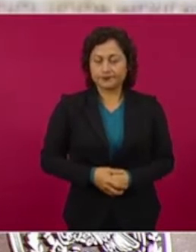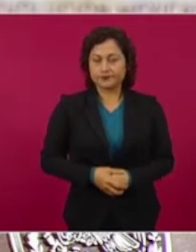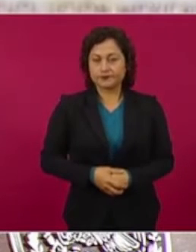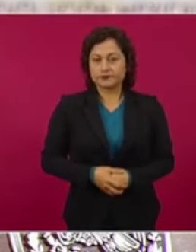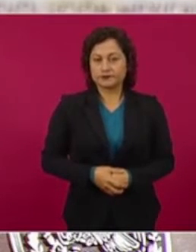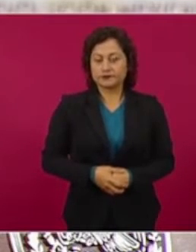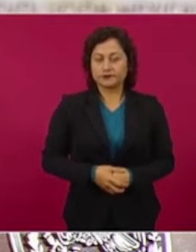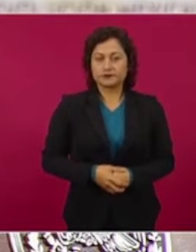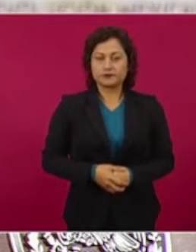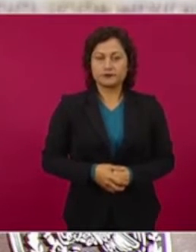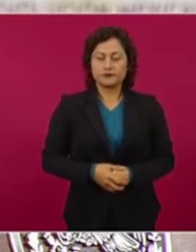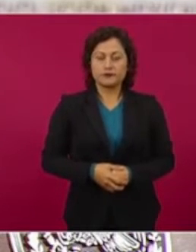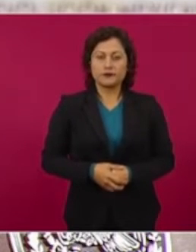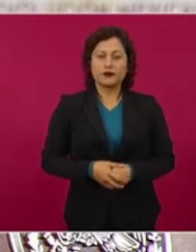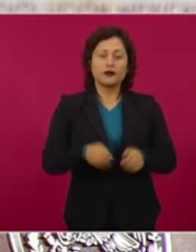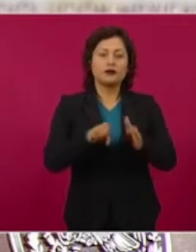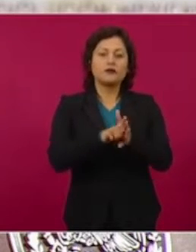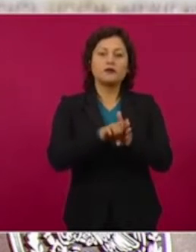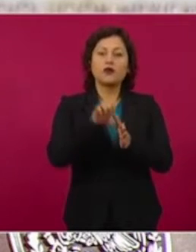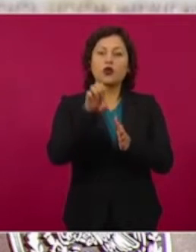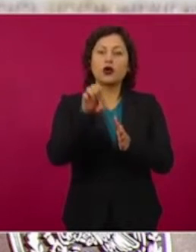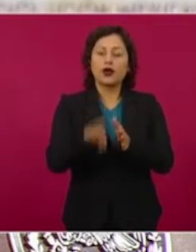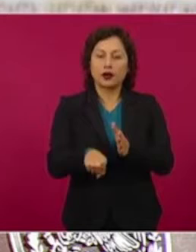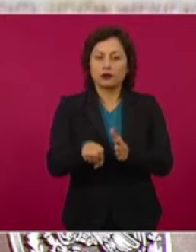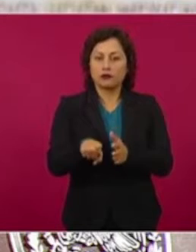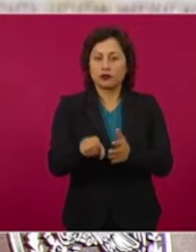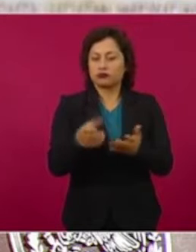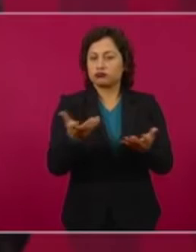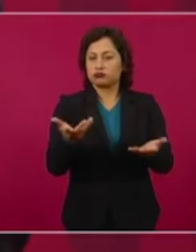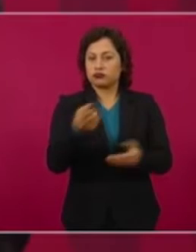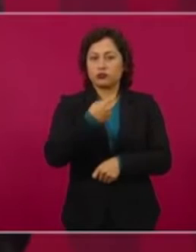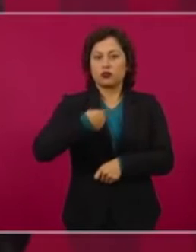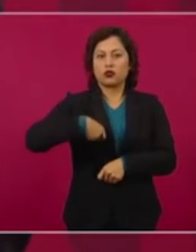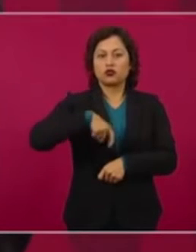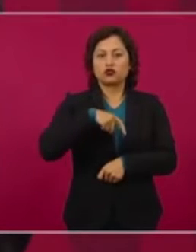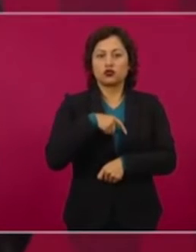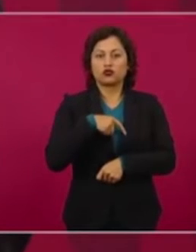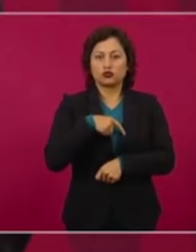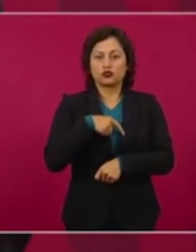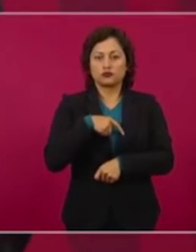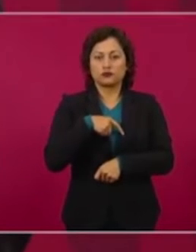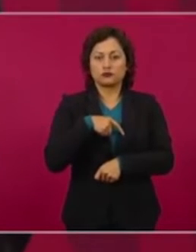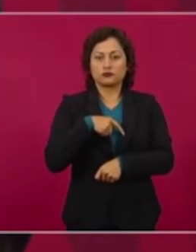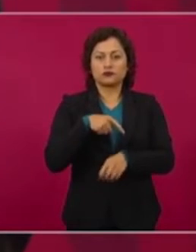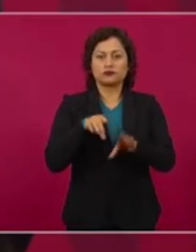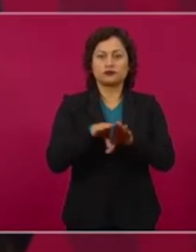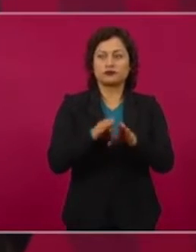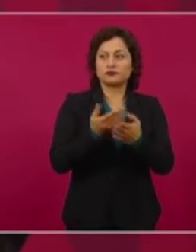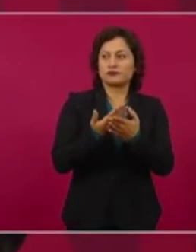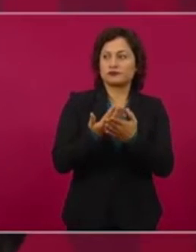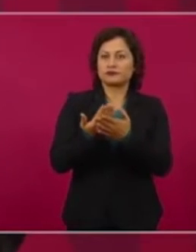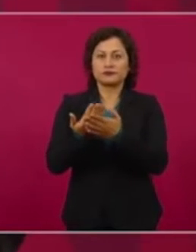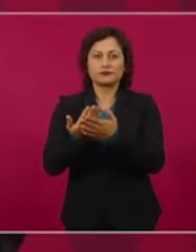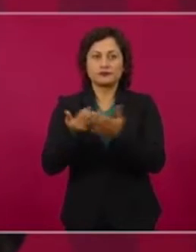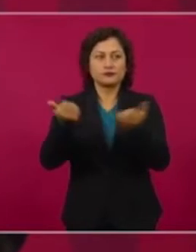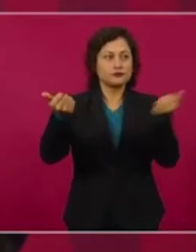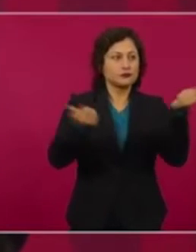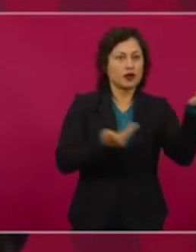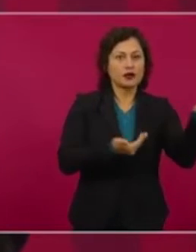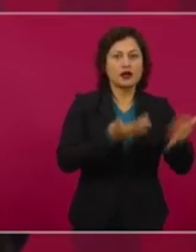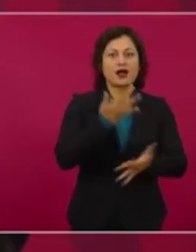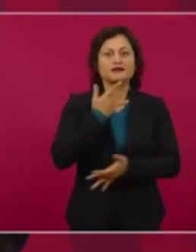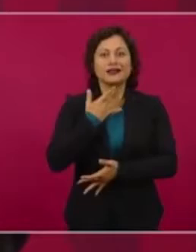si dependemos totalmente de las gasolinas y deciden no